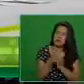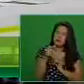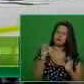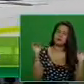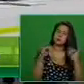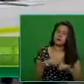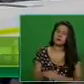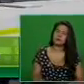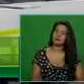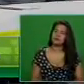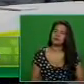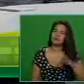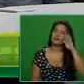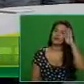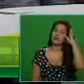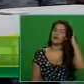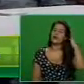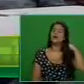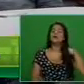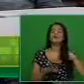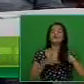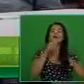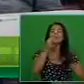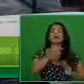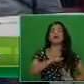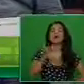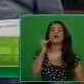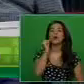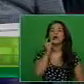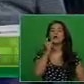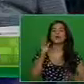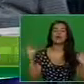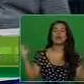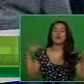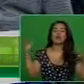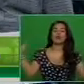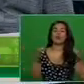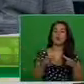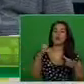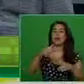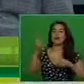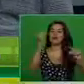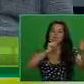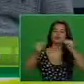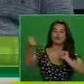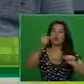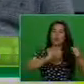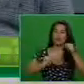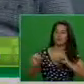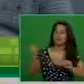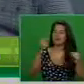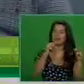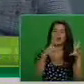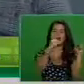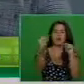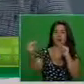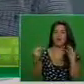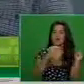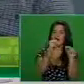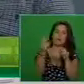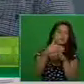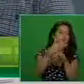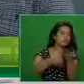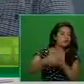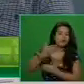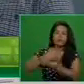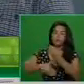el video, la reunión especializada de agricultura familiar es un foro de discusión y de conversación, de diálogo